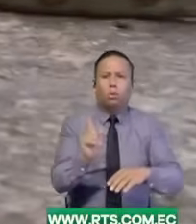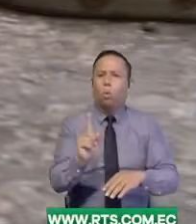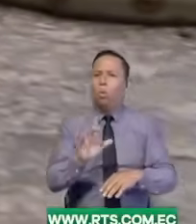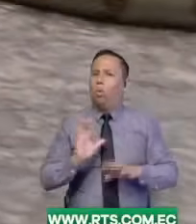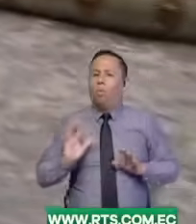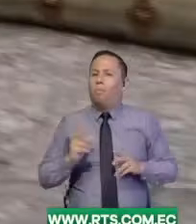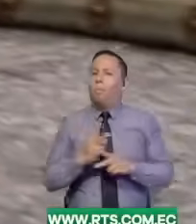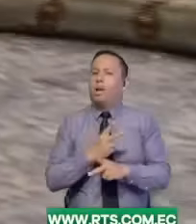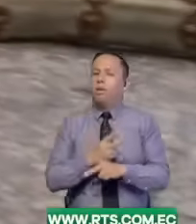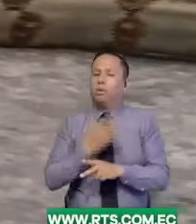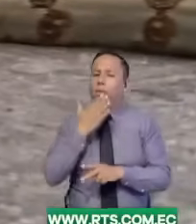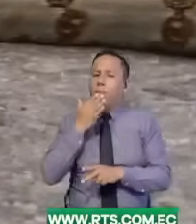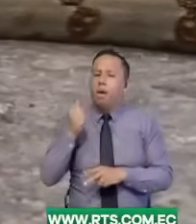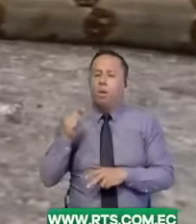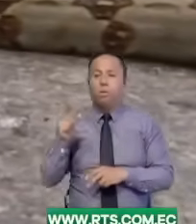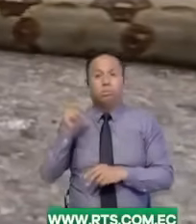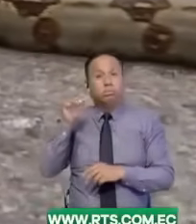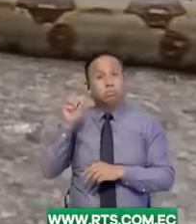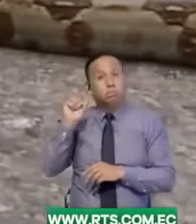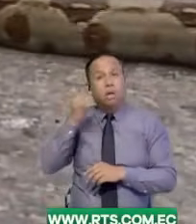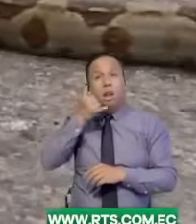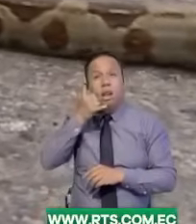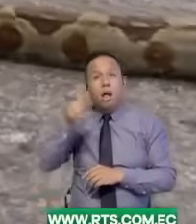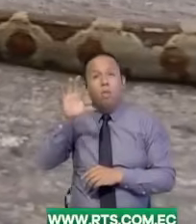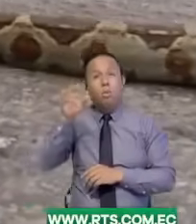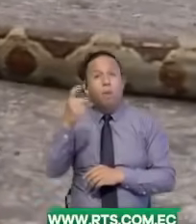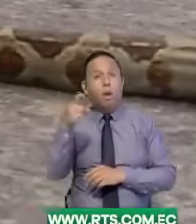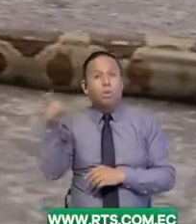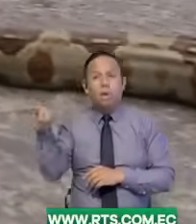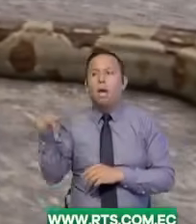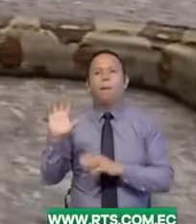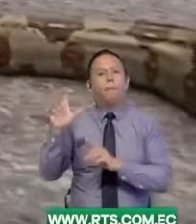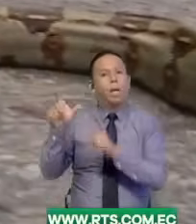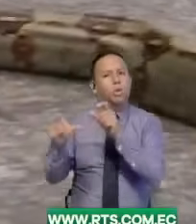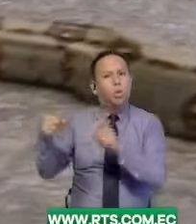una. Mejor llame al EQ911 para que